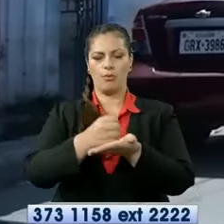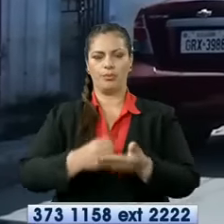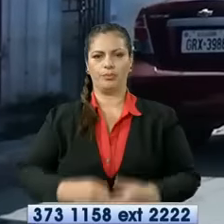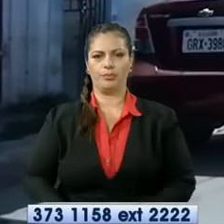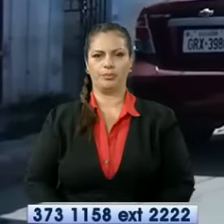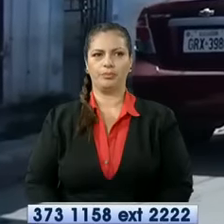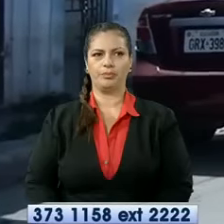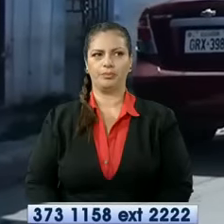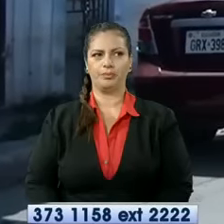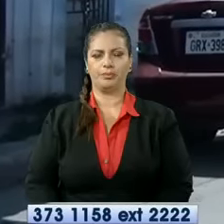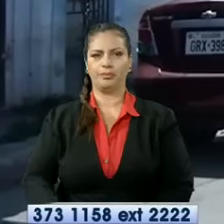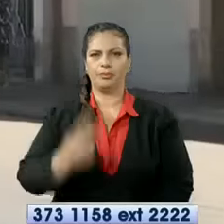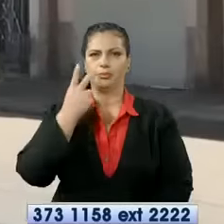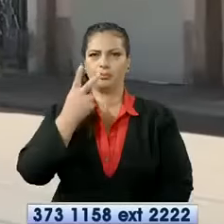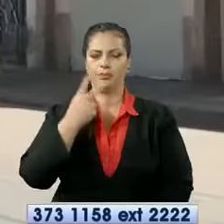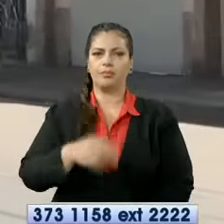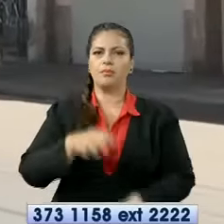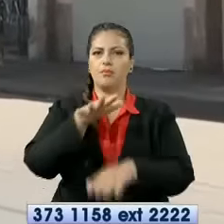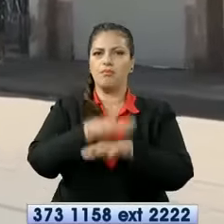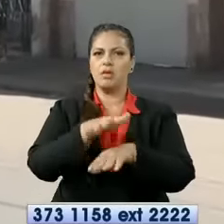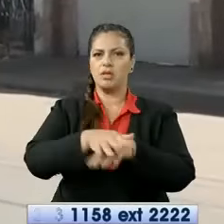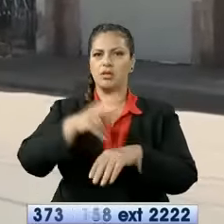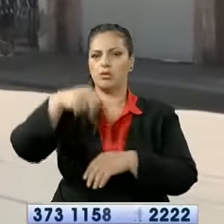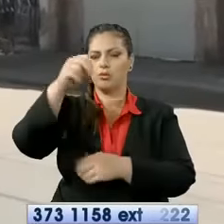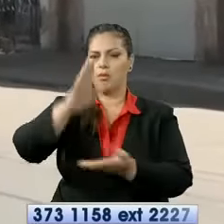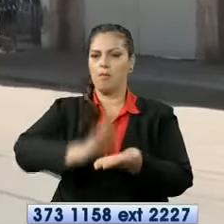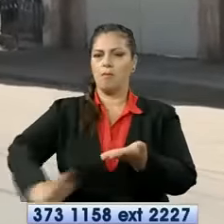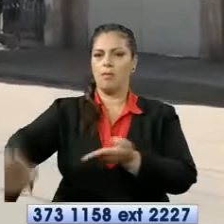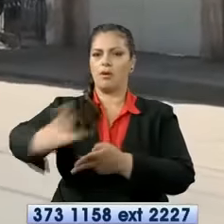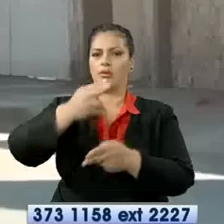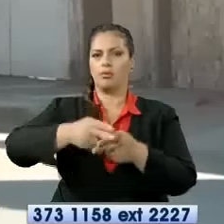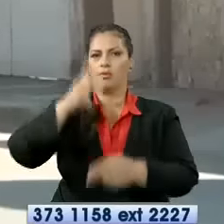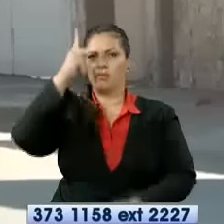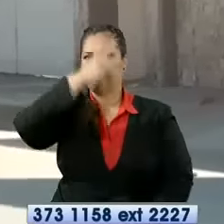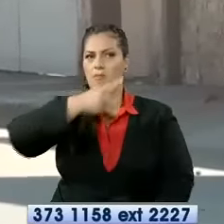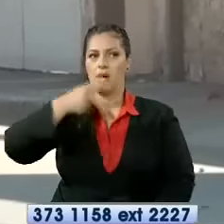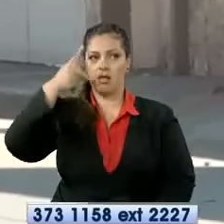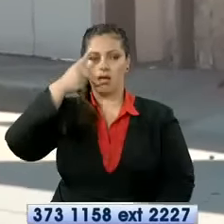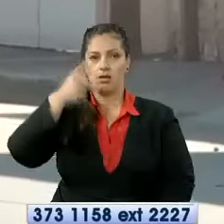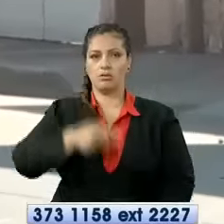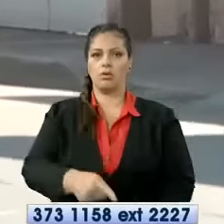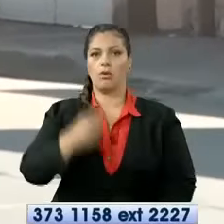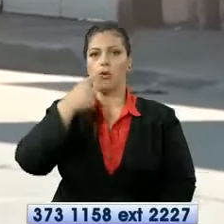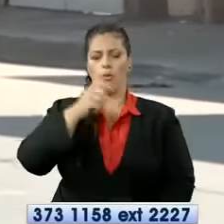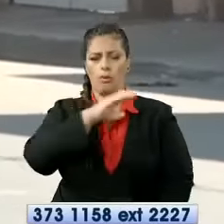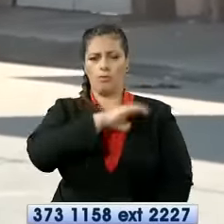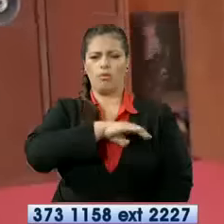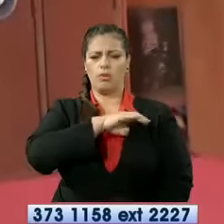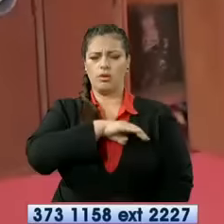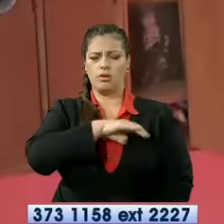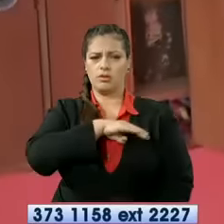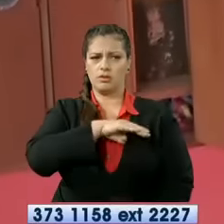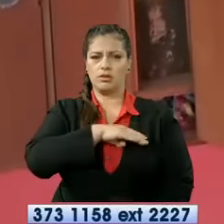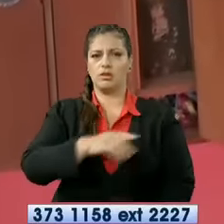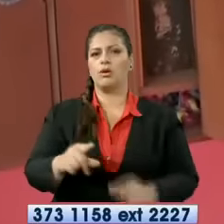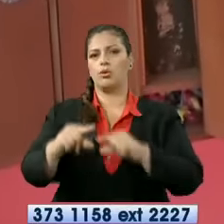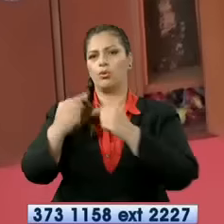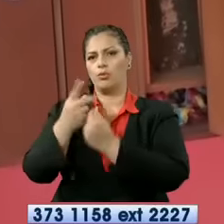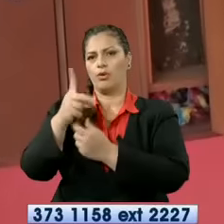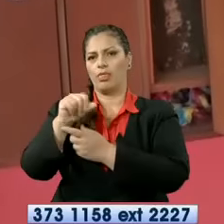Fue en el barrio El Paraíso, al norte de Machala, donde ocurrió el atentado. Un policía en servicio activo, perteneciente a la DINASED El